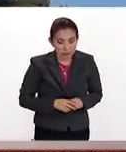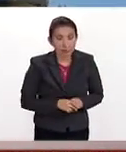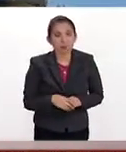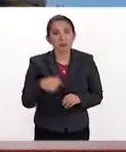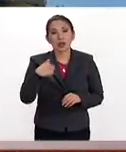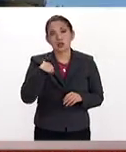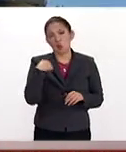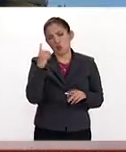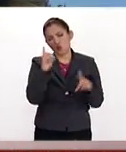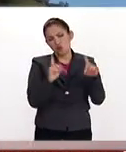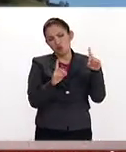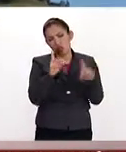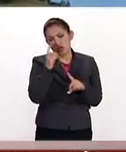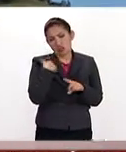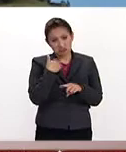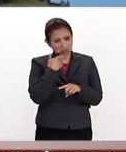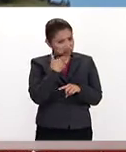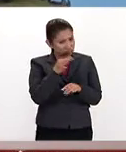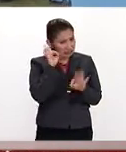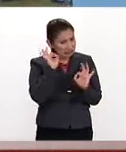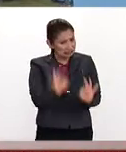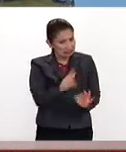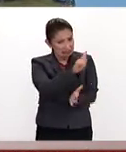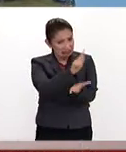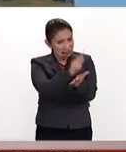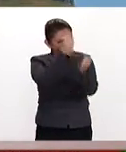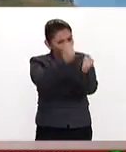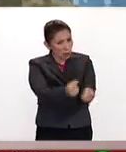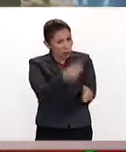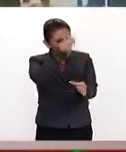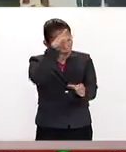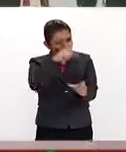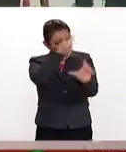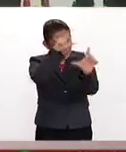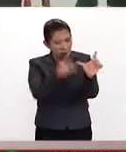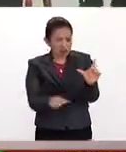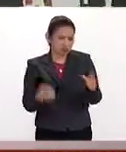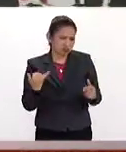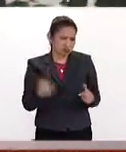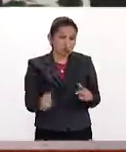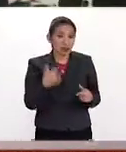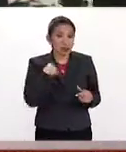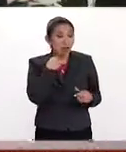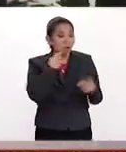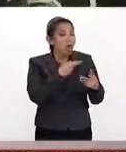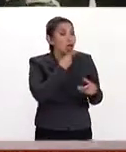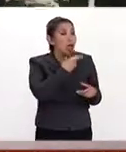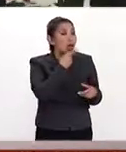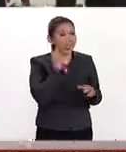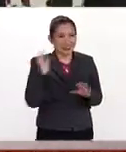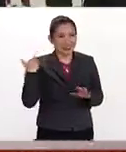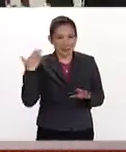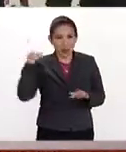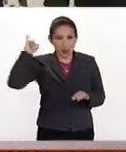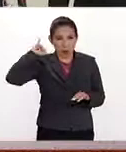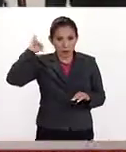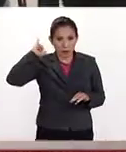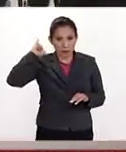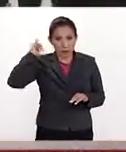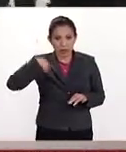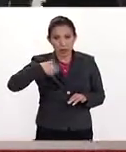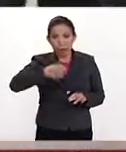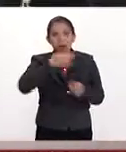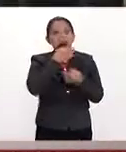yo tengo mis dudas de que vaya a salir en una ley de seguridad interior, porque si no ha sido por el discurso del pasado jueves, de